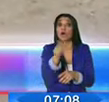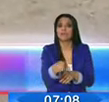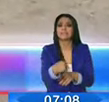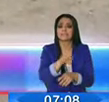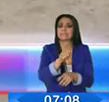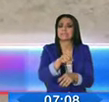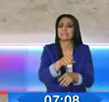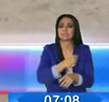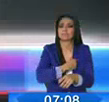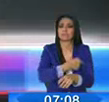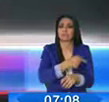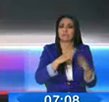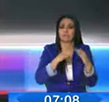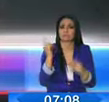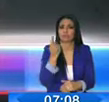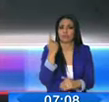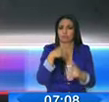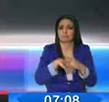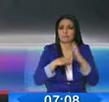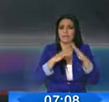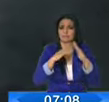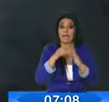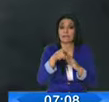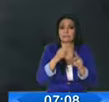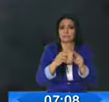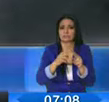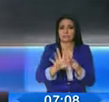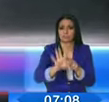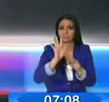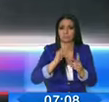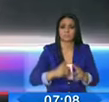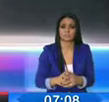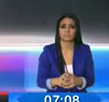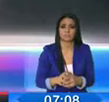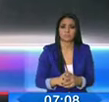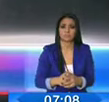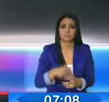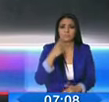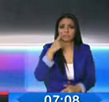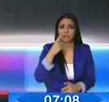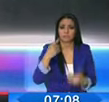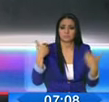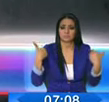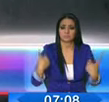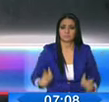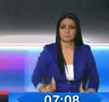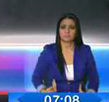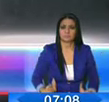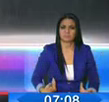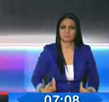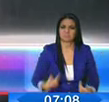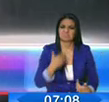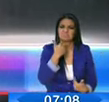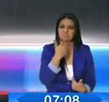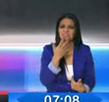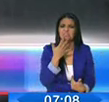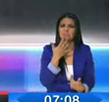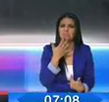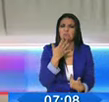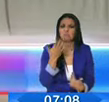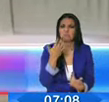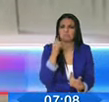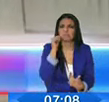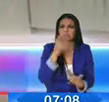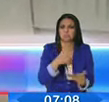sol según se ha manifestado pues el ciudadano vestida con una blusa color turquesa y un boxer color flor